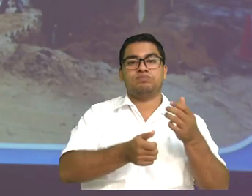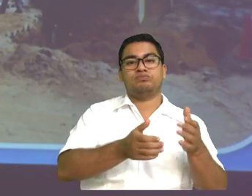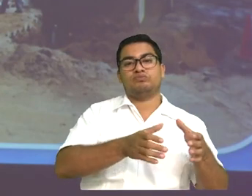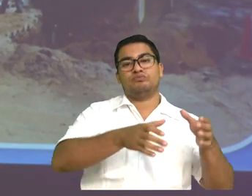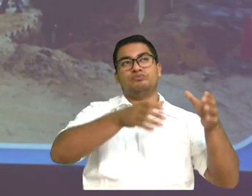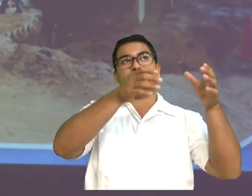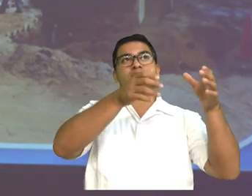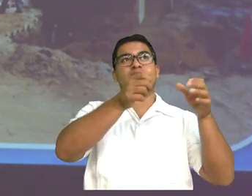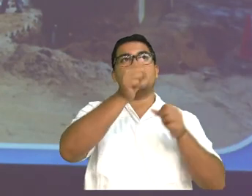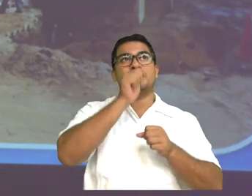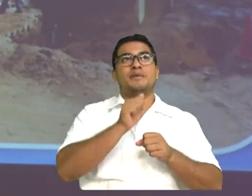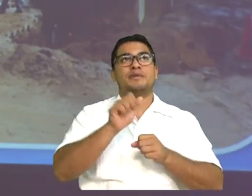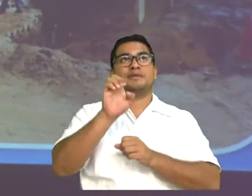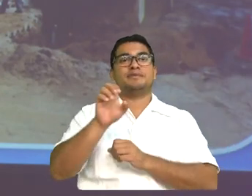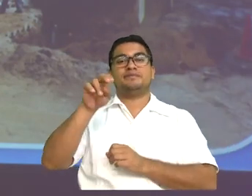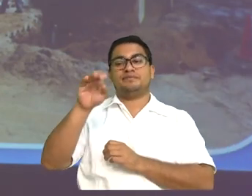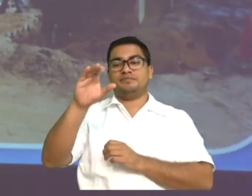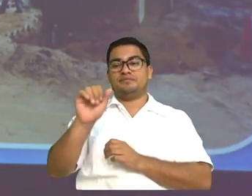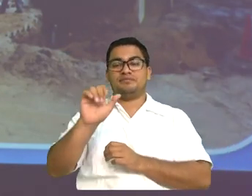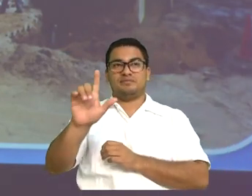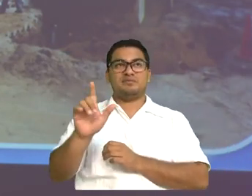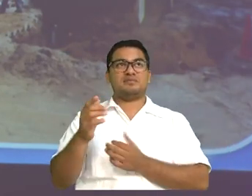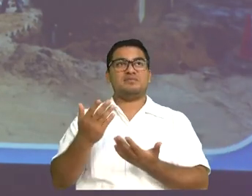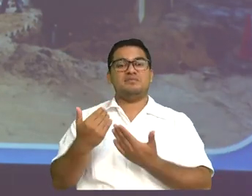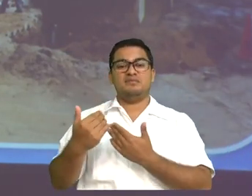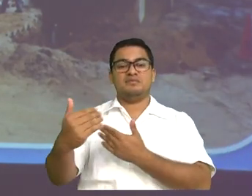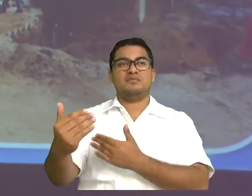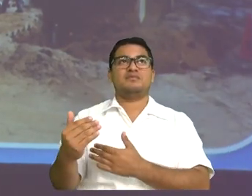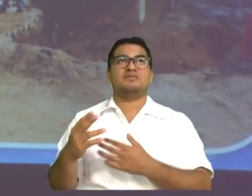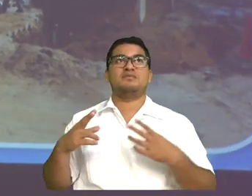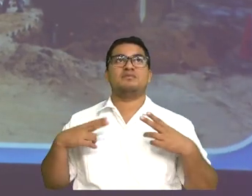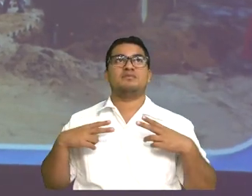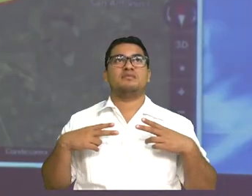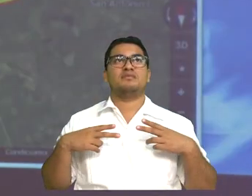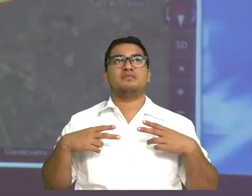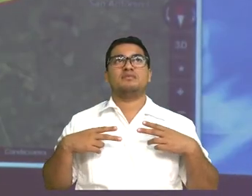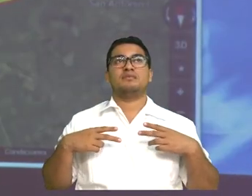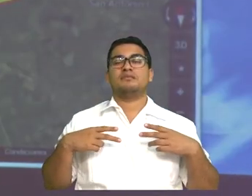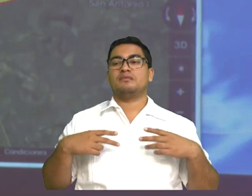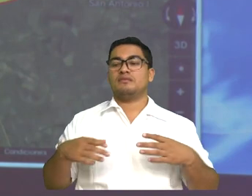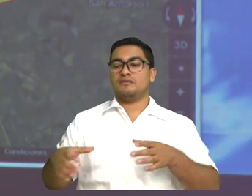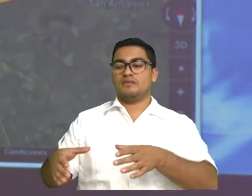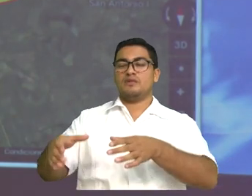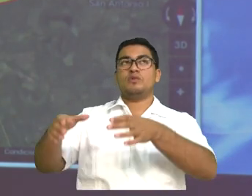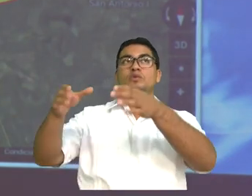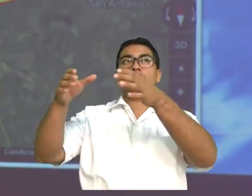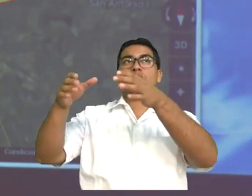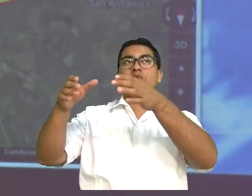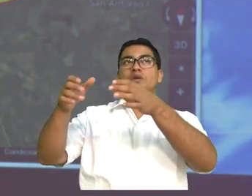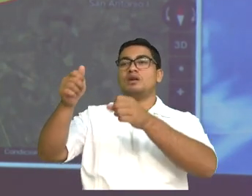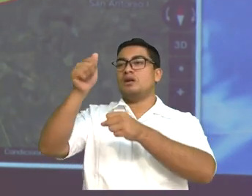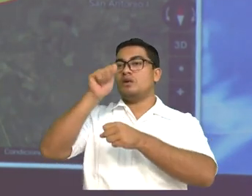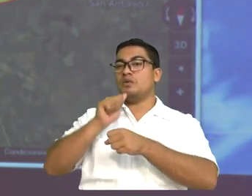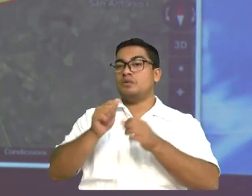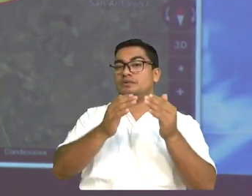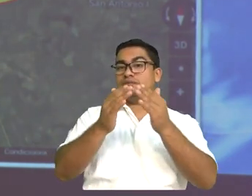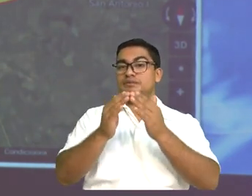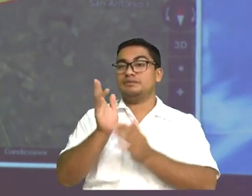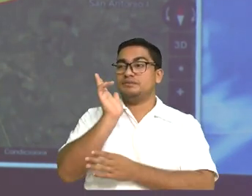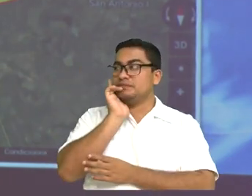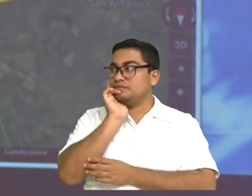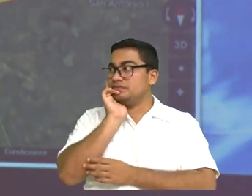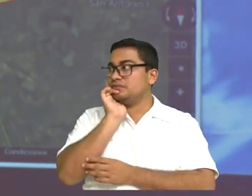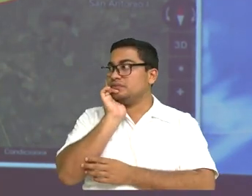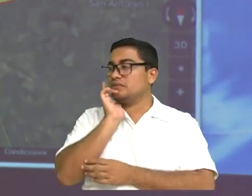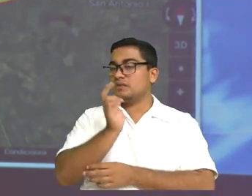dos pozos en funcionamiento para en todo el mes de abril. Estamos hablando del pozo de Darío, que nos va a permitir mejorar